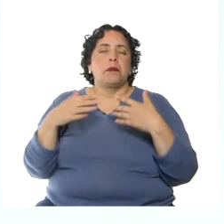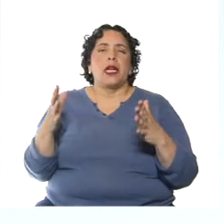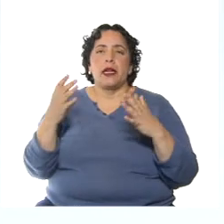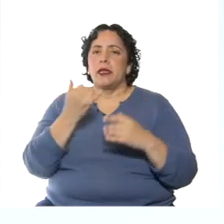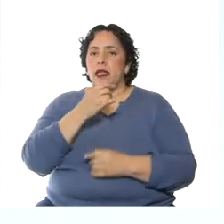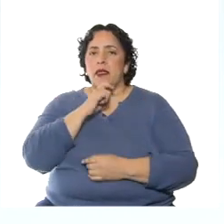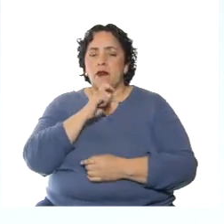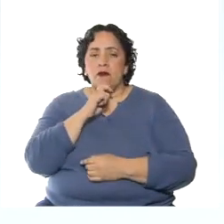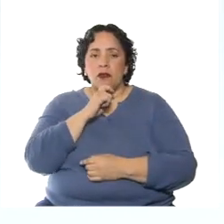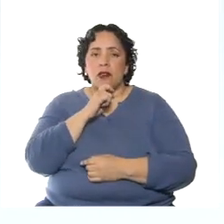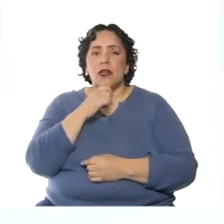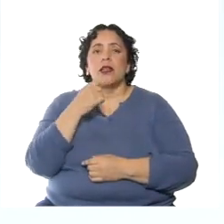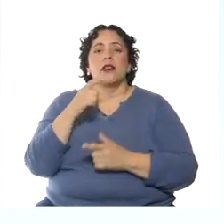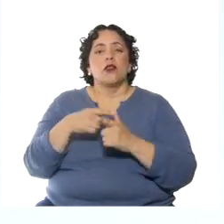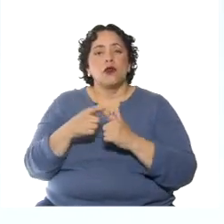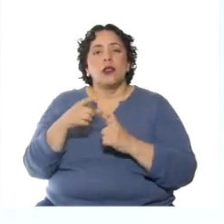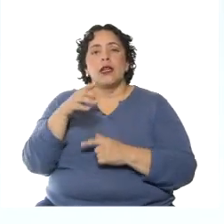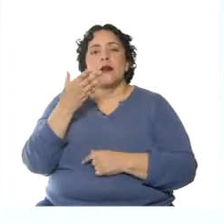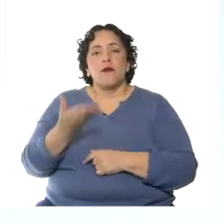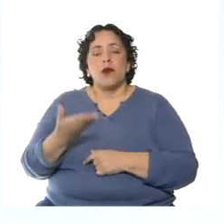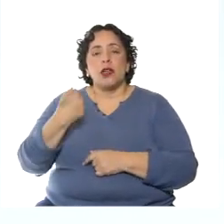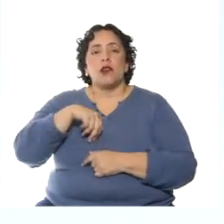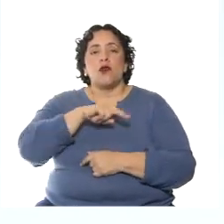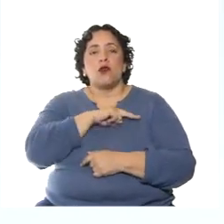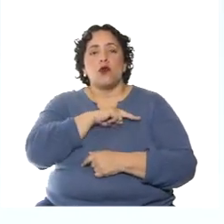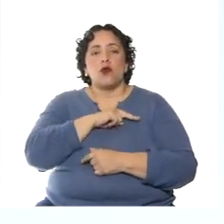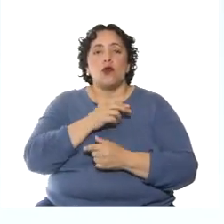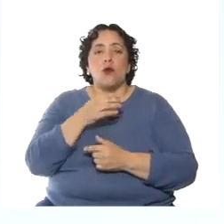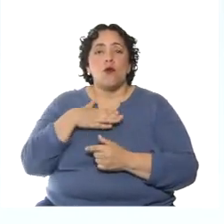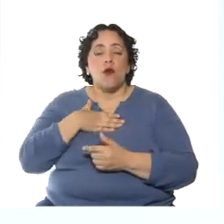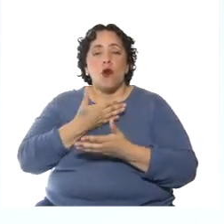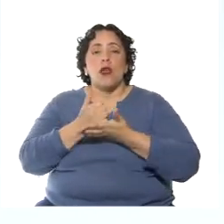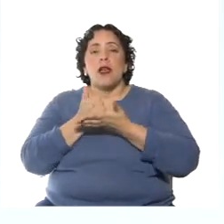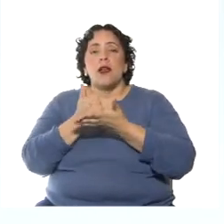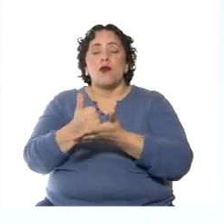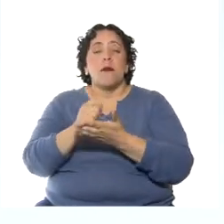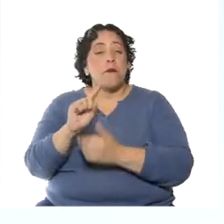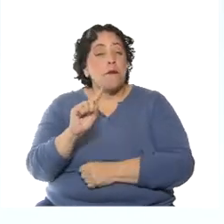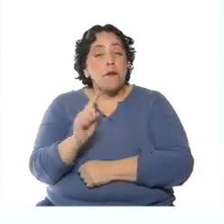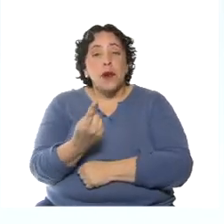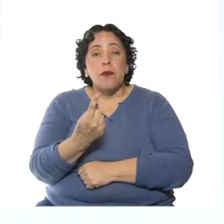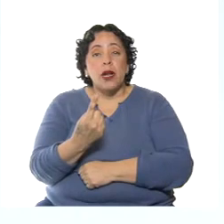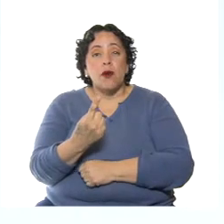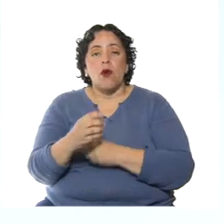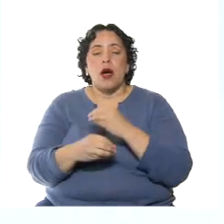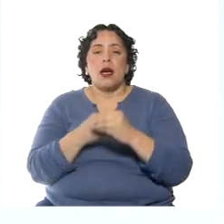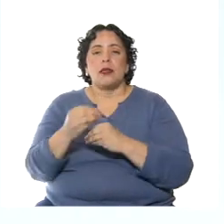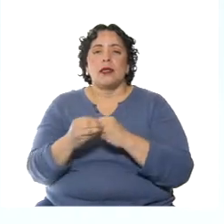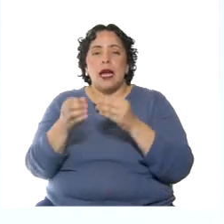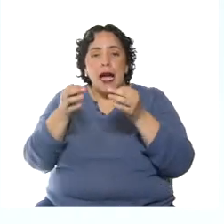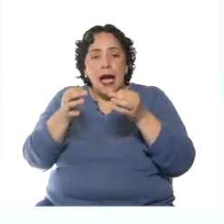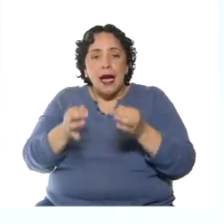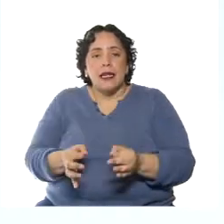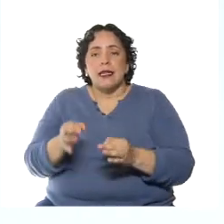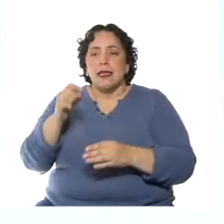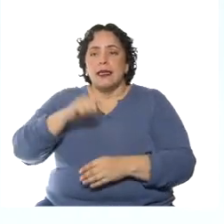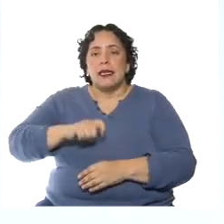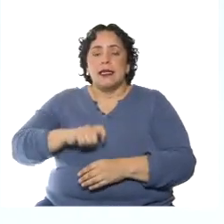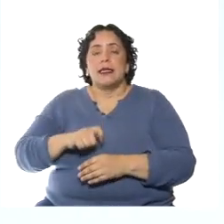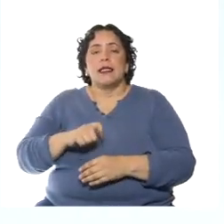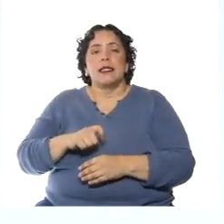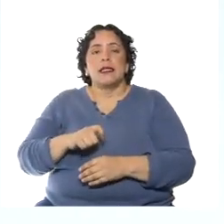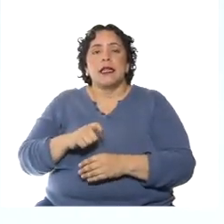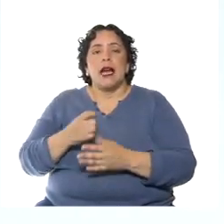es muy importante que nosotros entendamos que para ayudarles, lo primero que tenemos que hacer es asegurarnos de que ellos necesitan